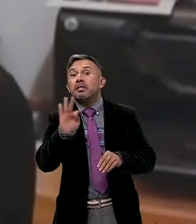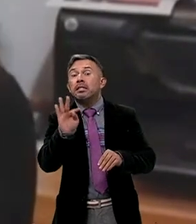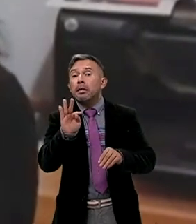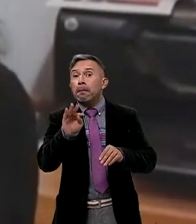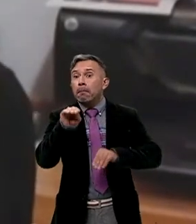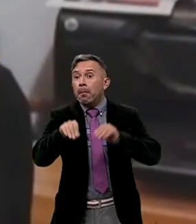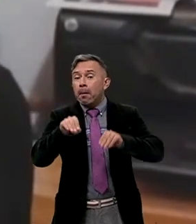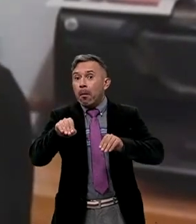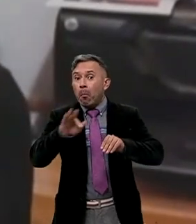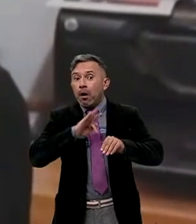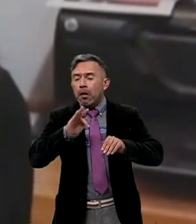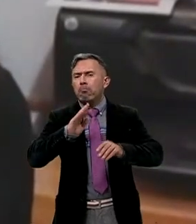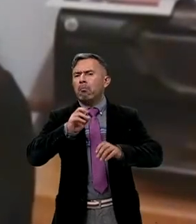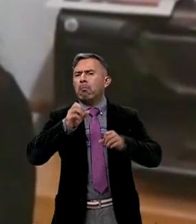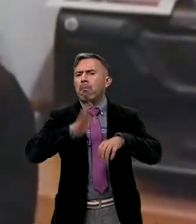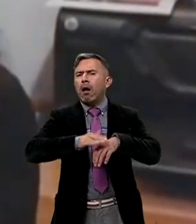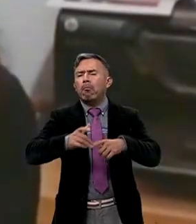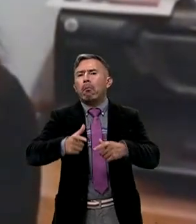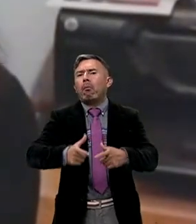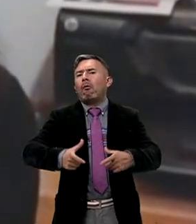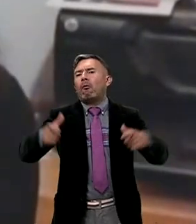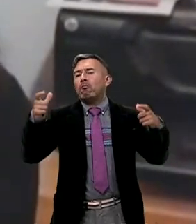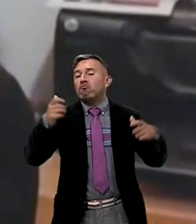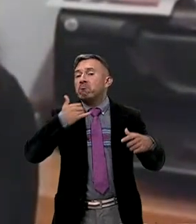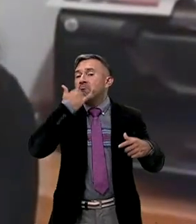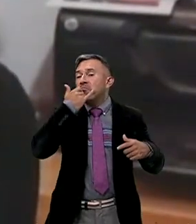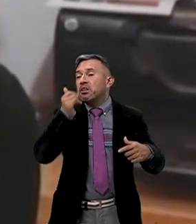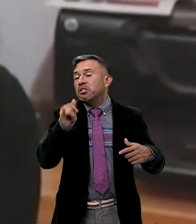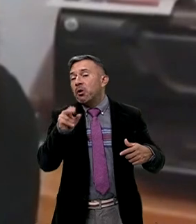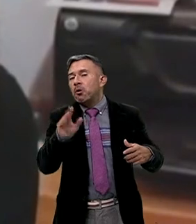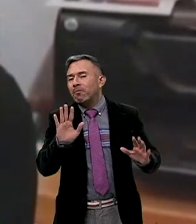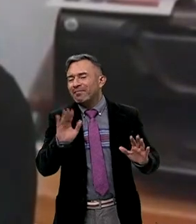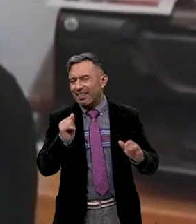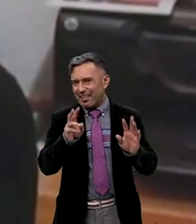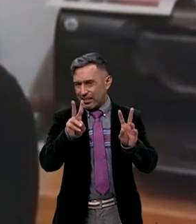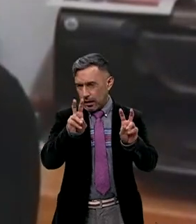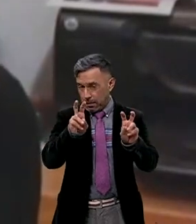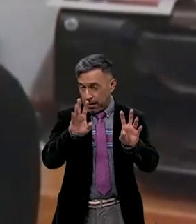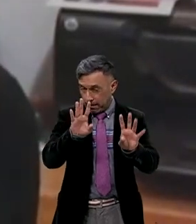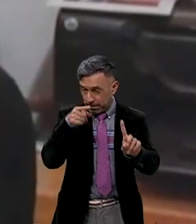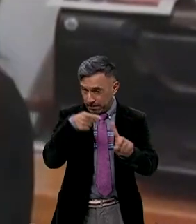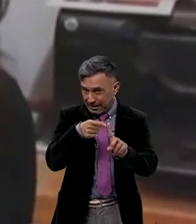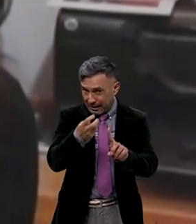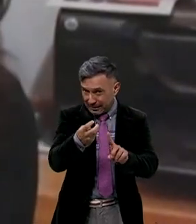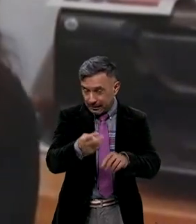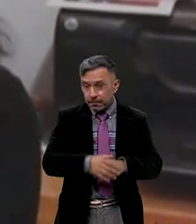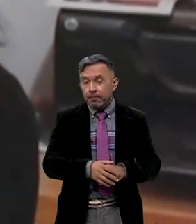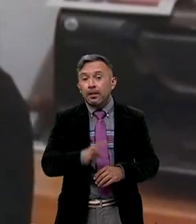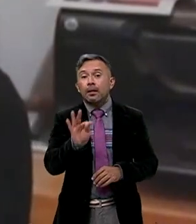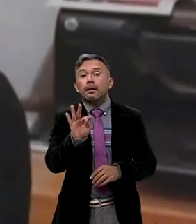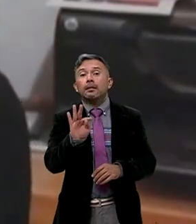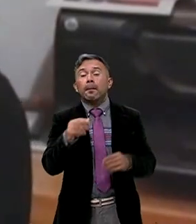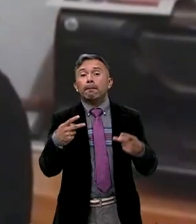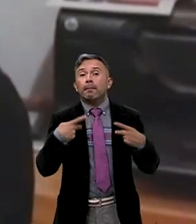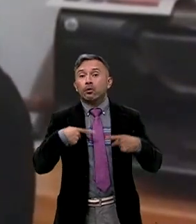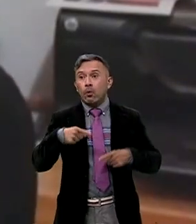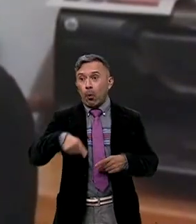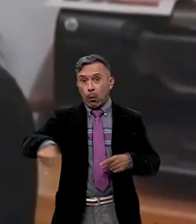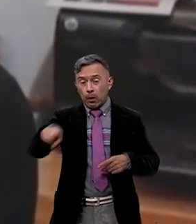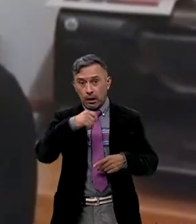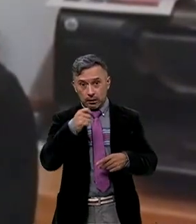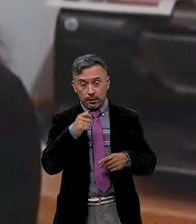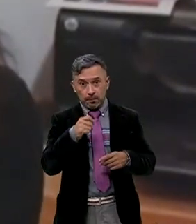elevado mucho y sobre este tema yo creo que para empezar las personas que quieren participar en una elección o en una consulta